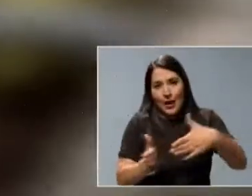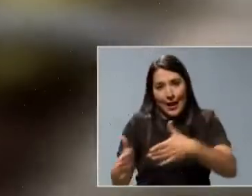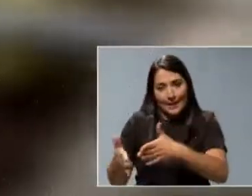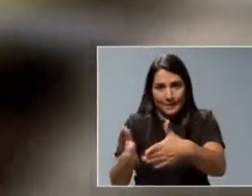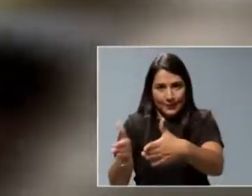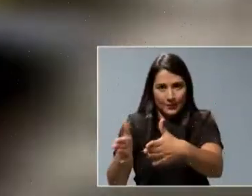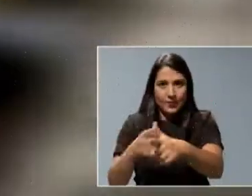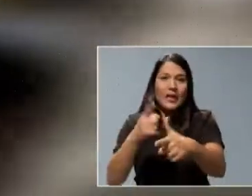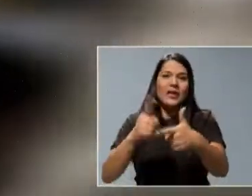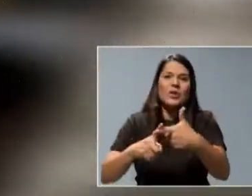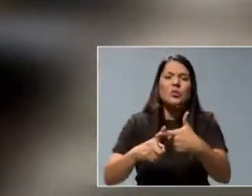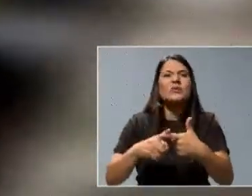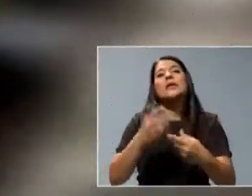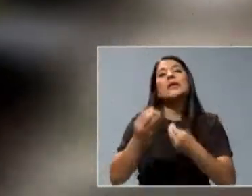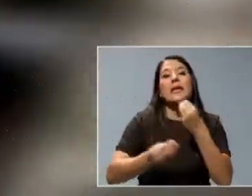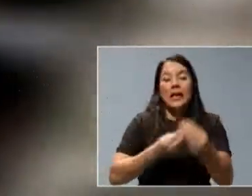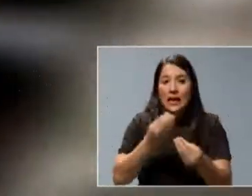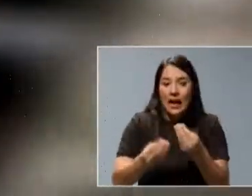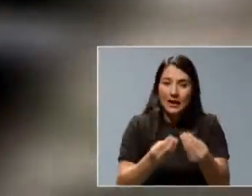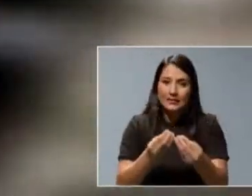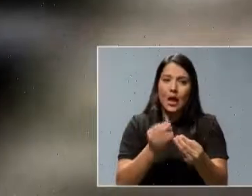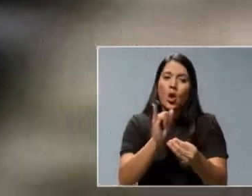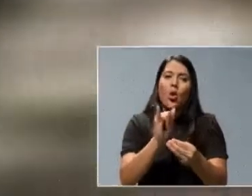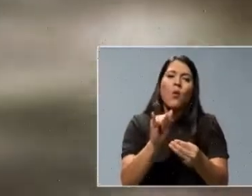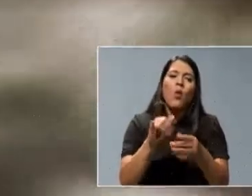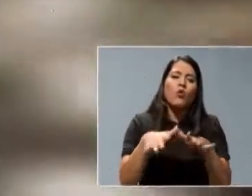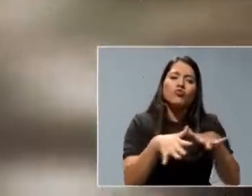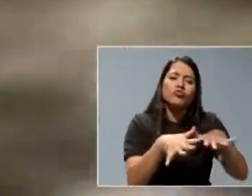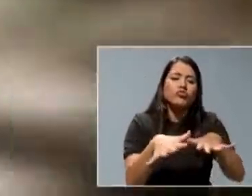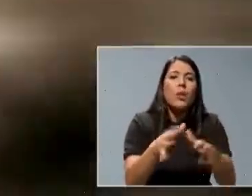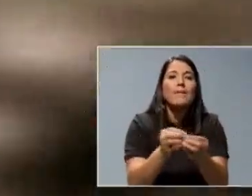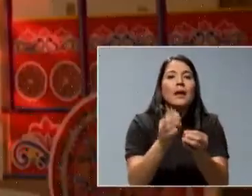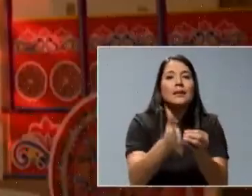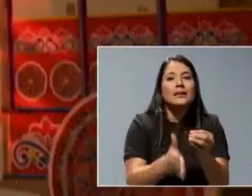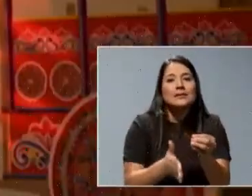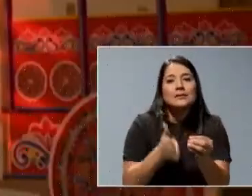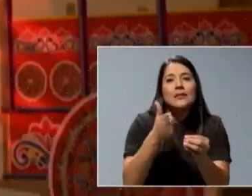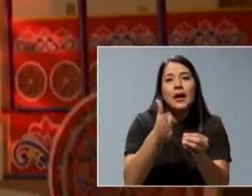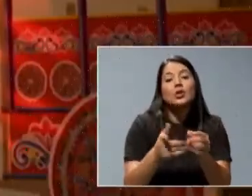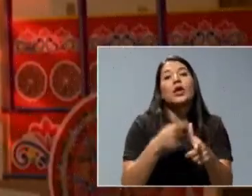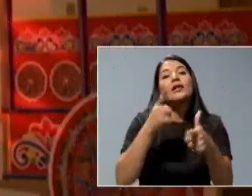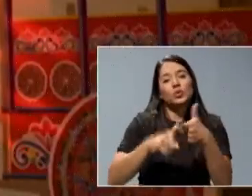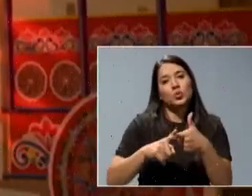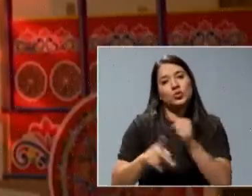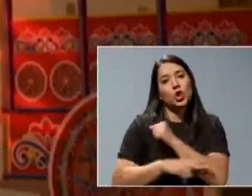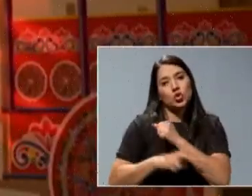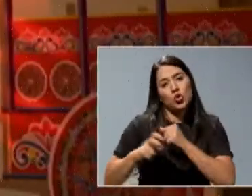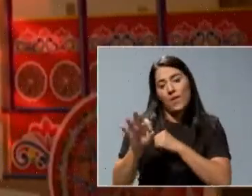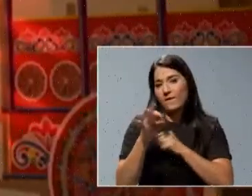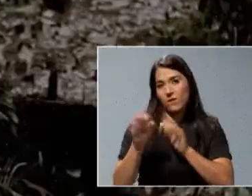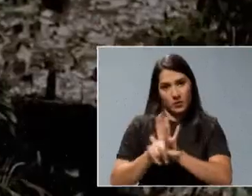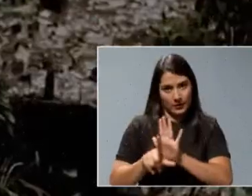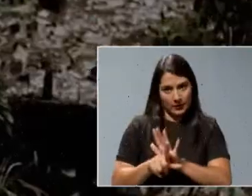obligarnos a despresurizar la línea y demás y aprovecharse para hacer tomas ilegales en otros